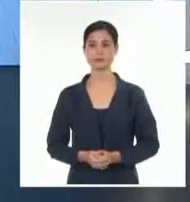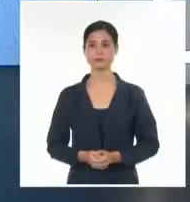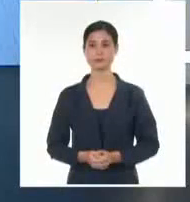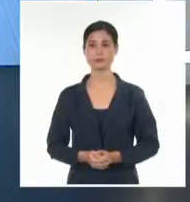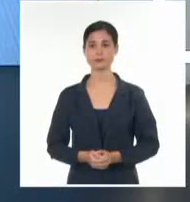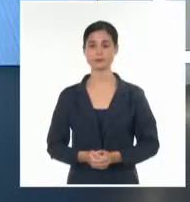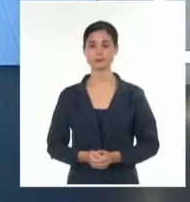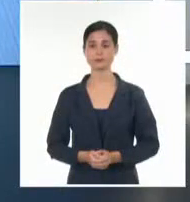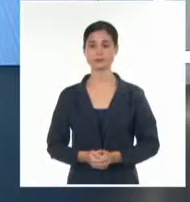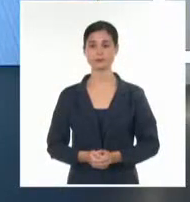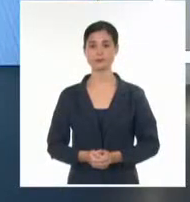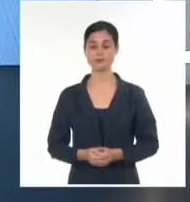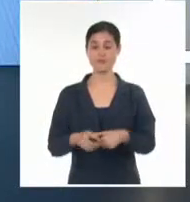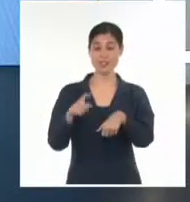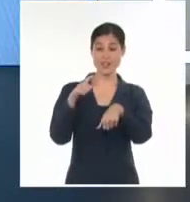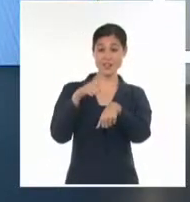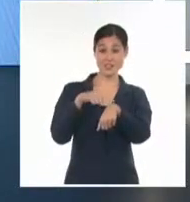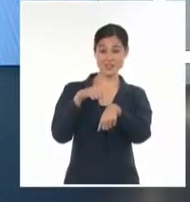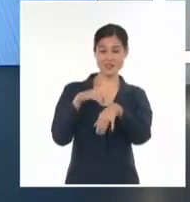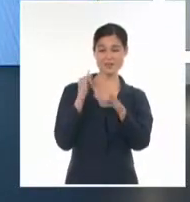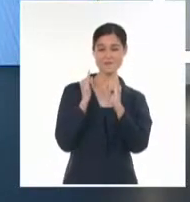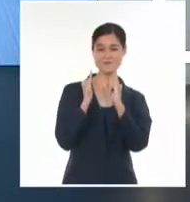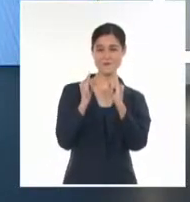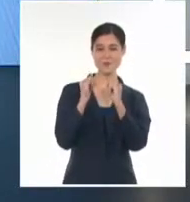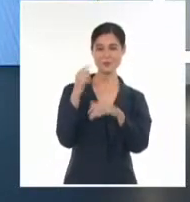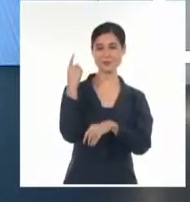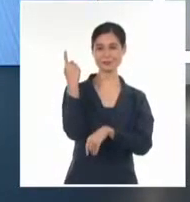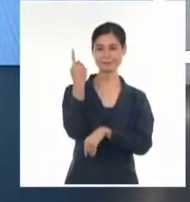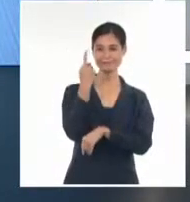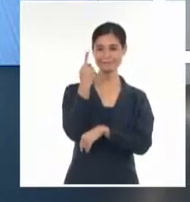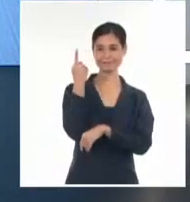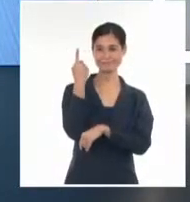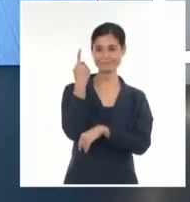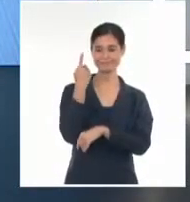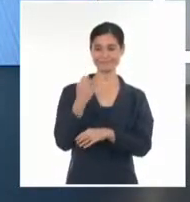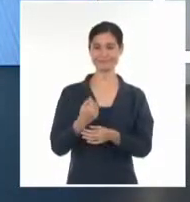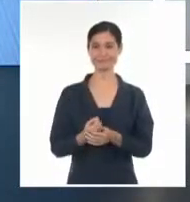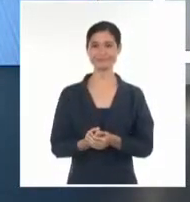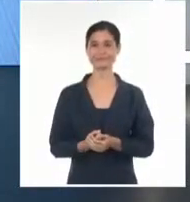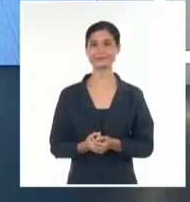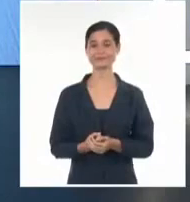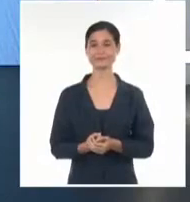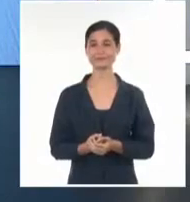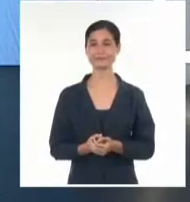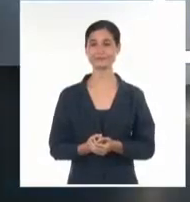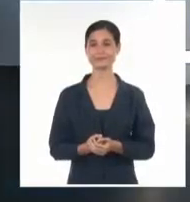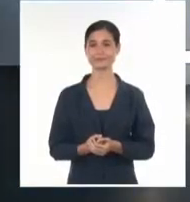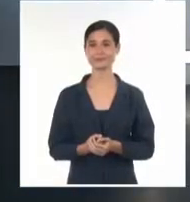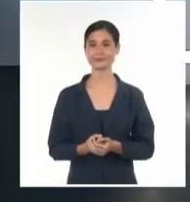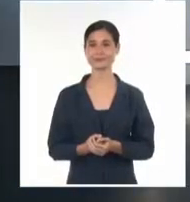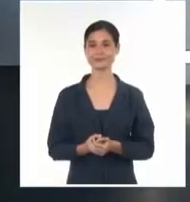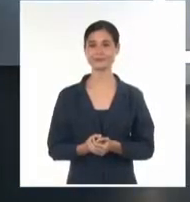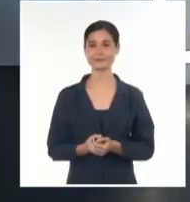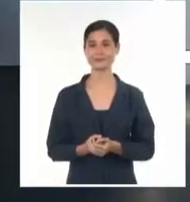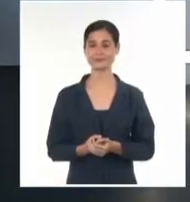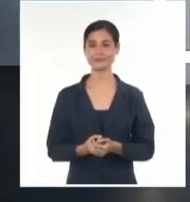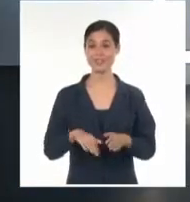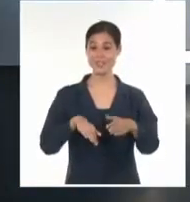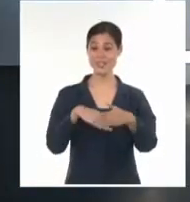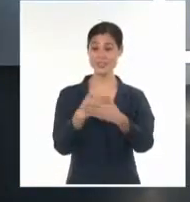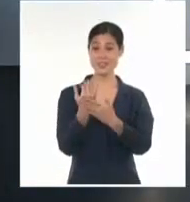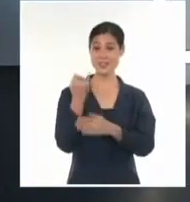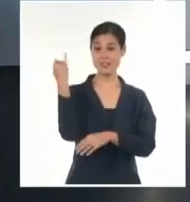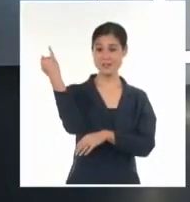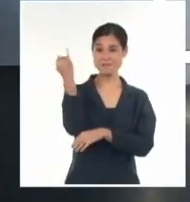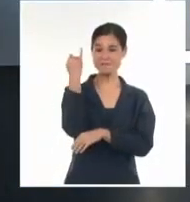tiempo para nuestro rápido repaso por otras informaciones del ámbito nacional en ocasión de conmemorarse el Día Internacional del recuerdo de las